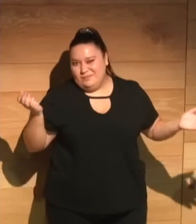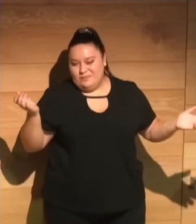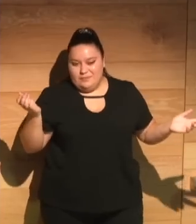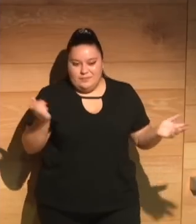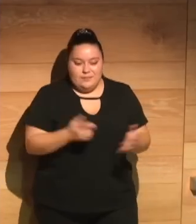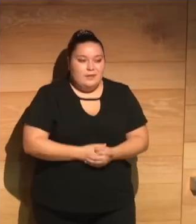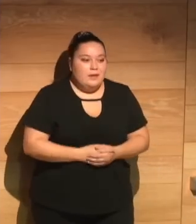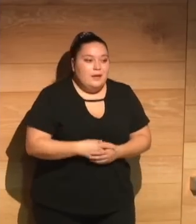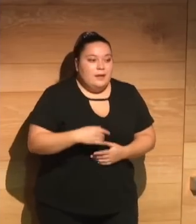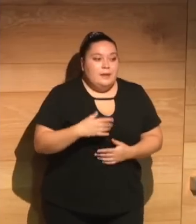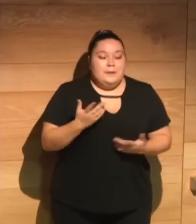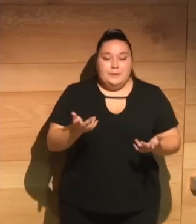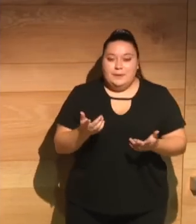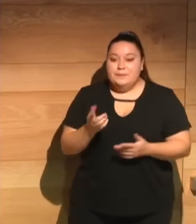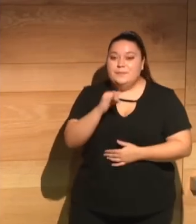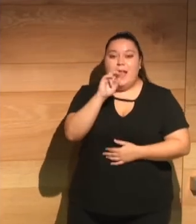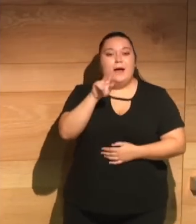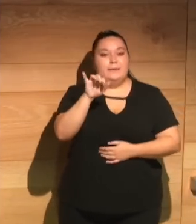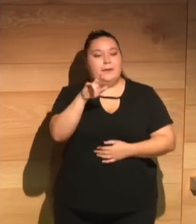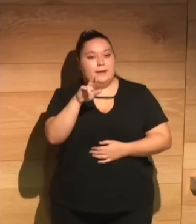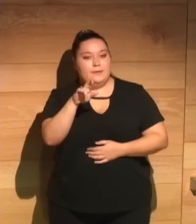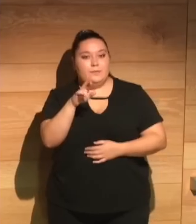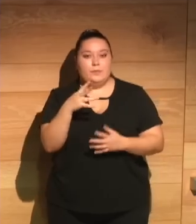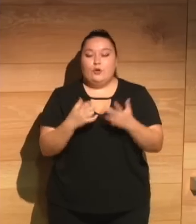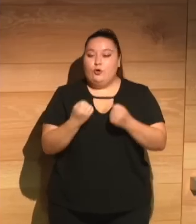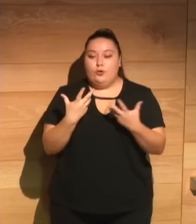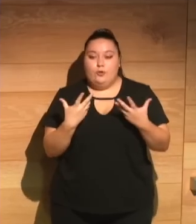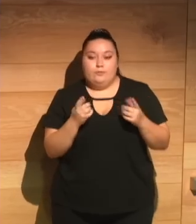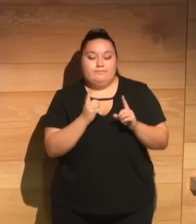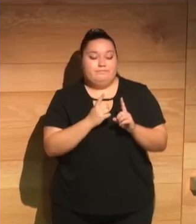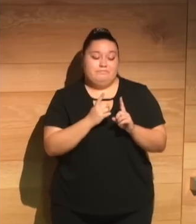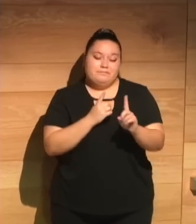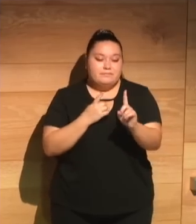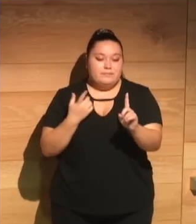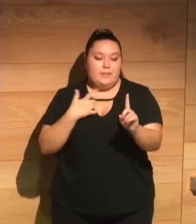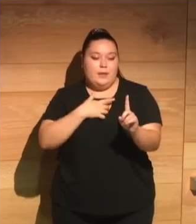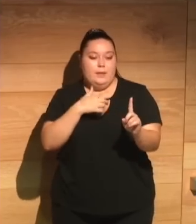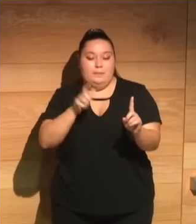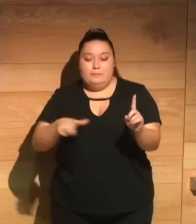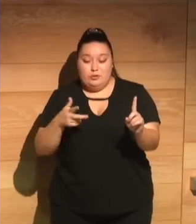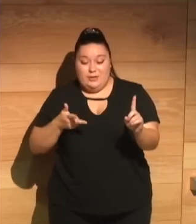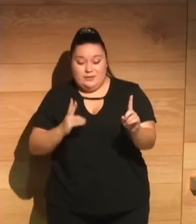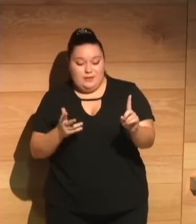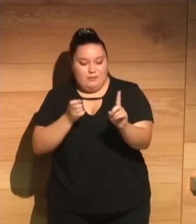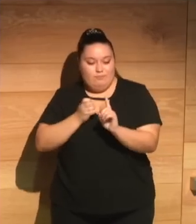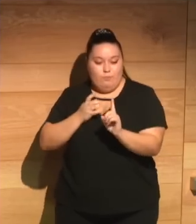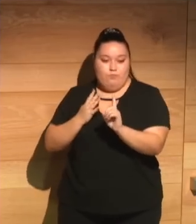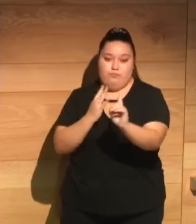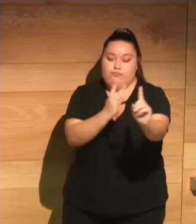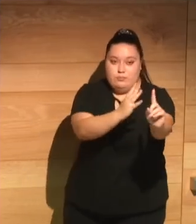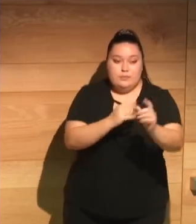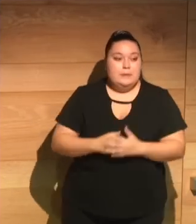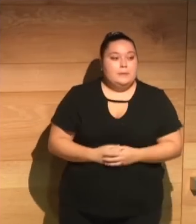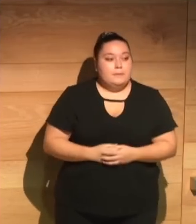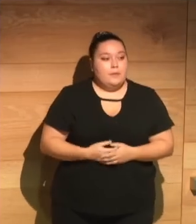Cansado corrió delante de los acomodadores, eso creo que ha quedado muy claro. Pero las personas que llegamos y ya nos sentábamos